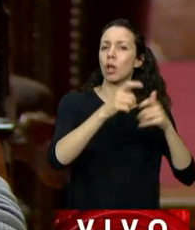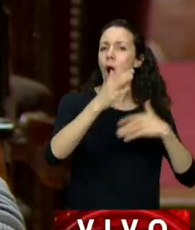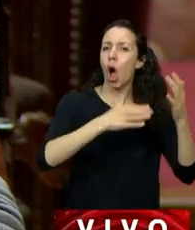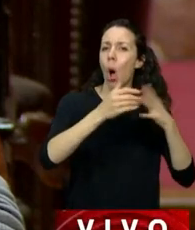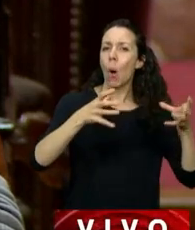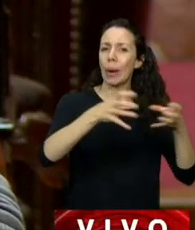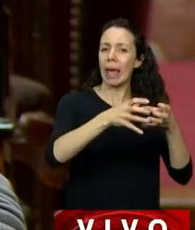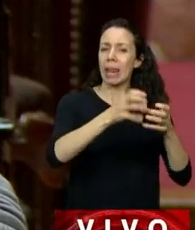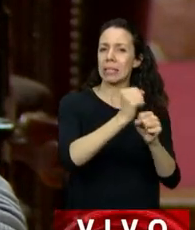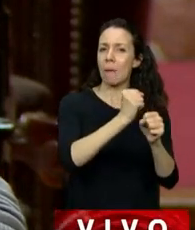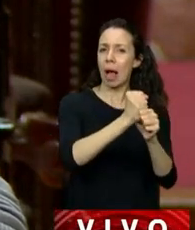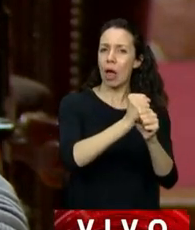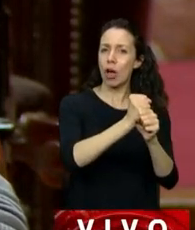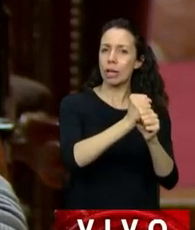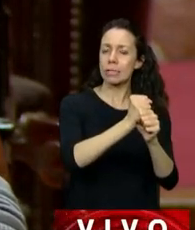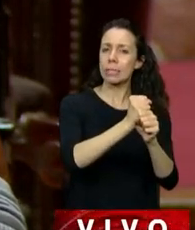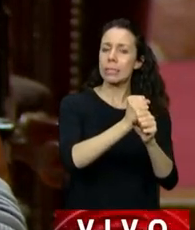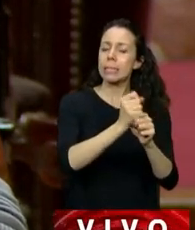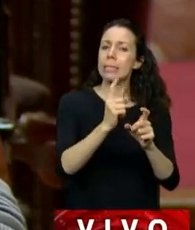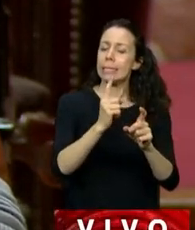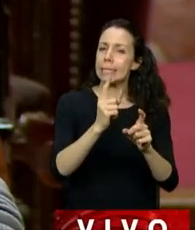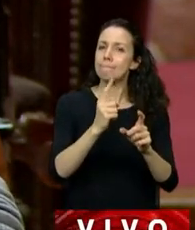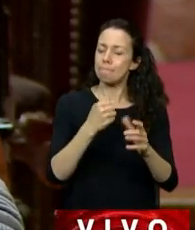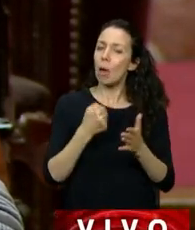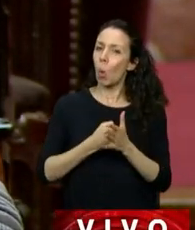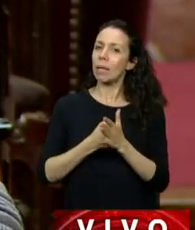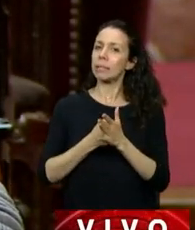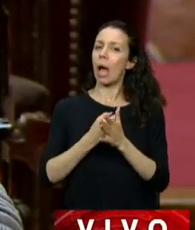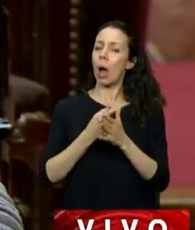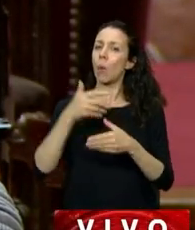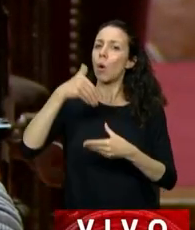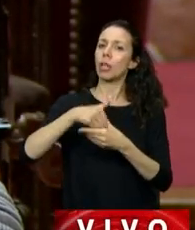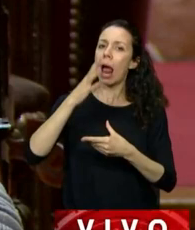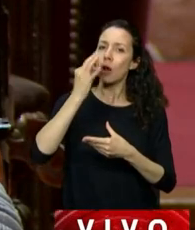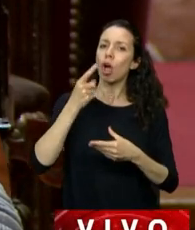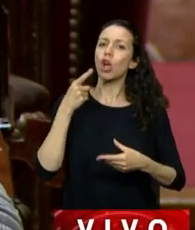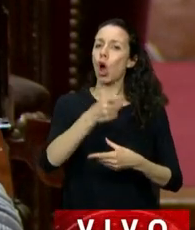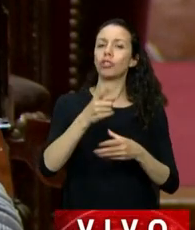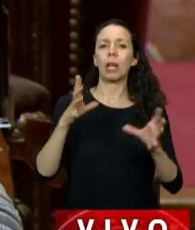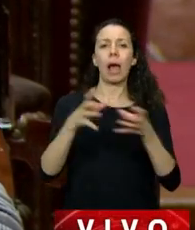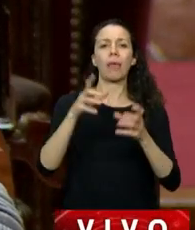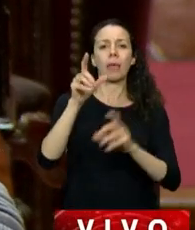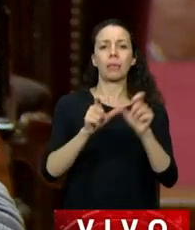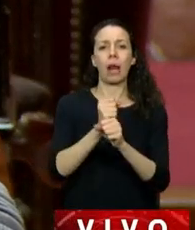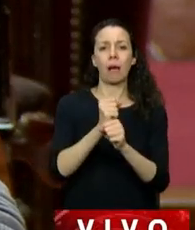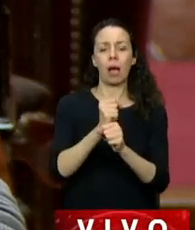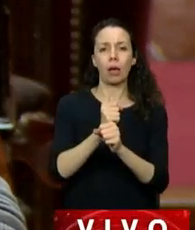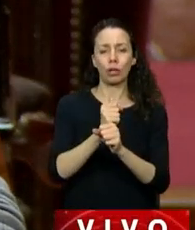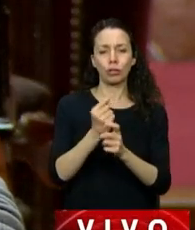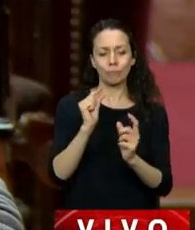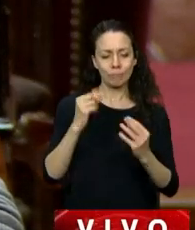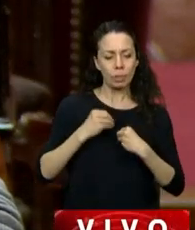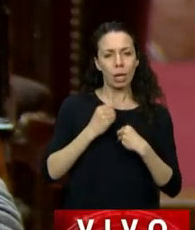que votar contra una huelga obrera. Es un artículo que nos incomoda a quienes defendemos las luchas obreras y